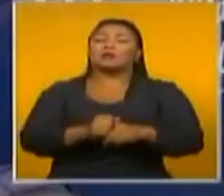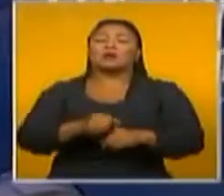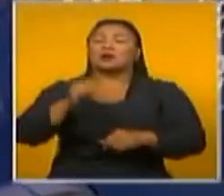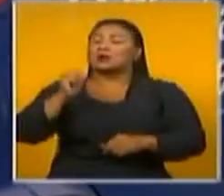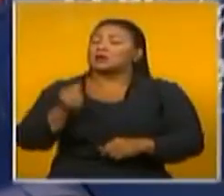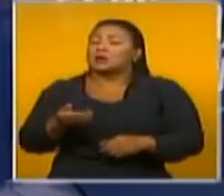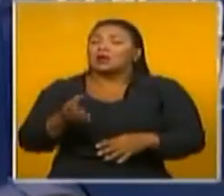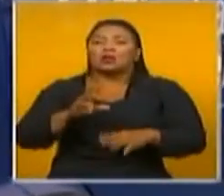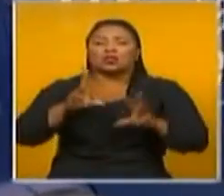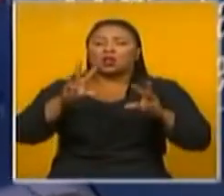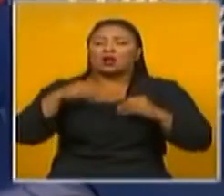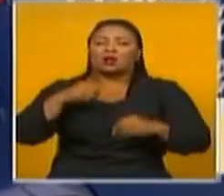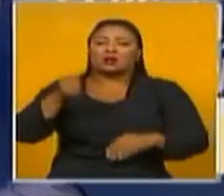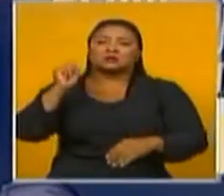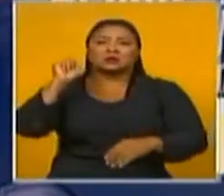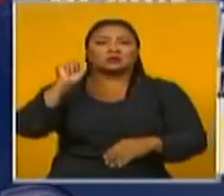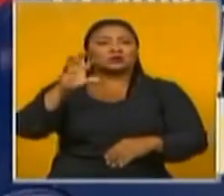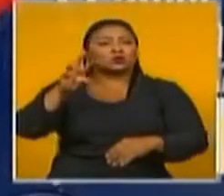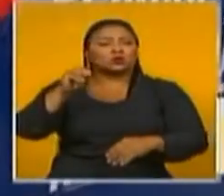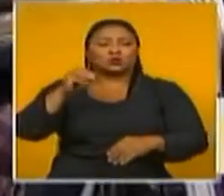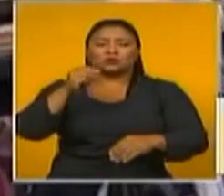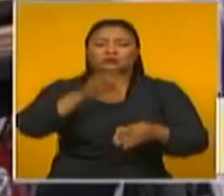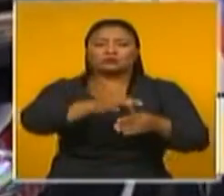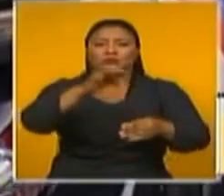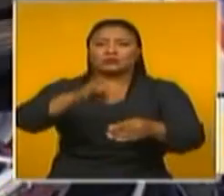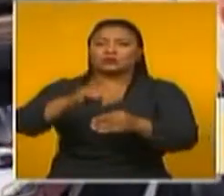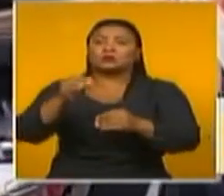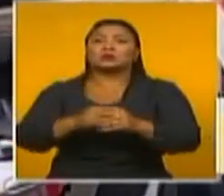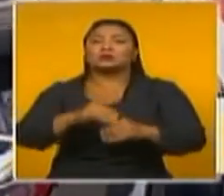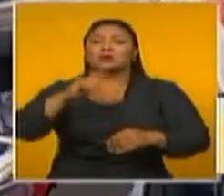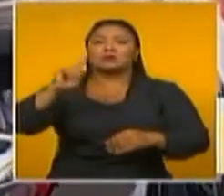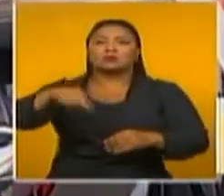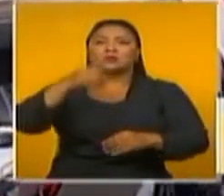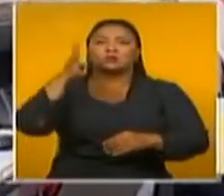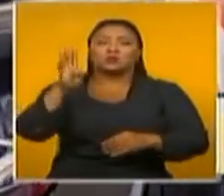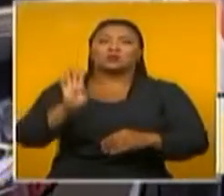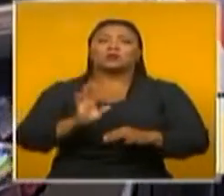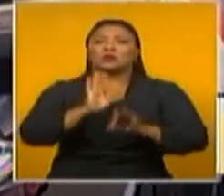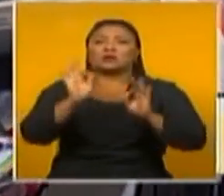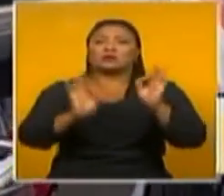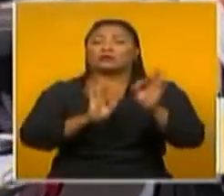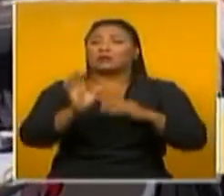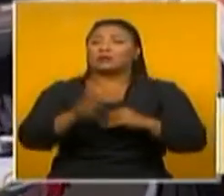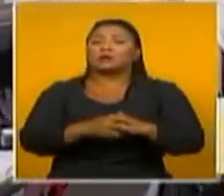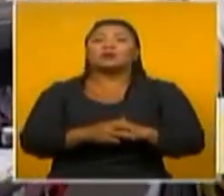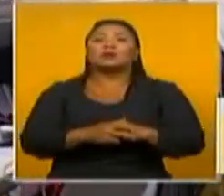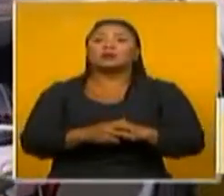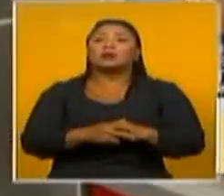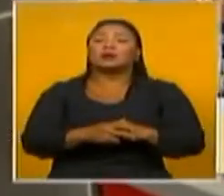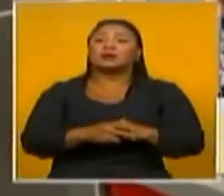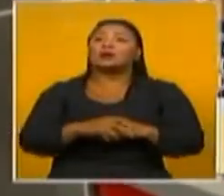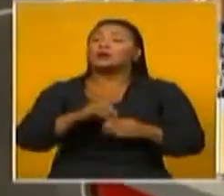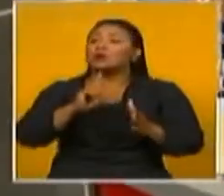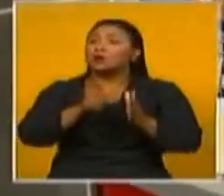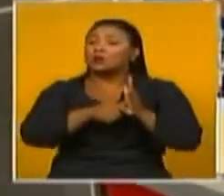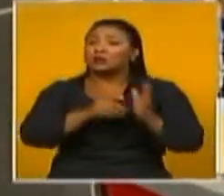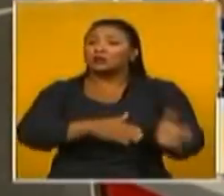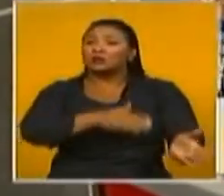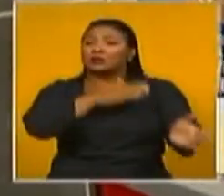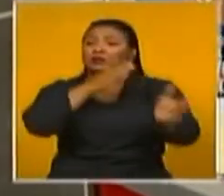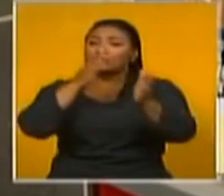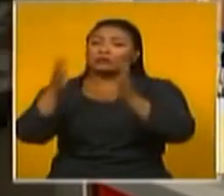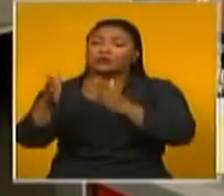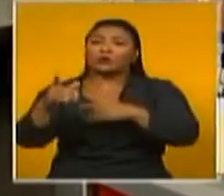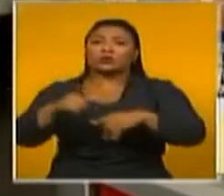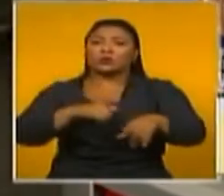7 preguntas de la consulta popular del próximo 4 de febrero. Primero estuvo en 2 estaciones radiales locales y luego se trasladó hasta la avenida